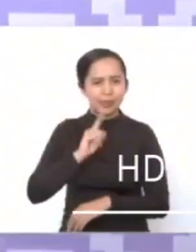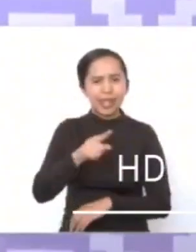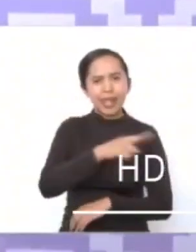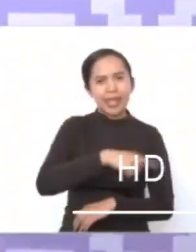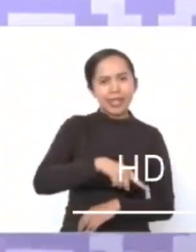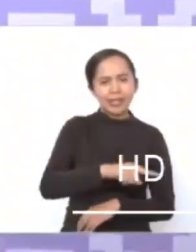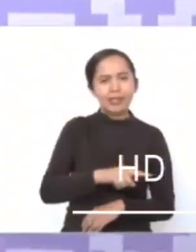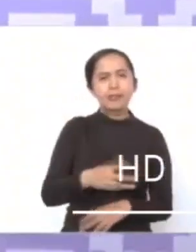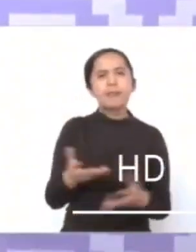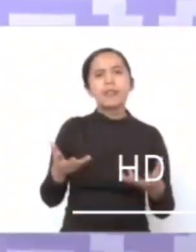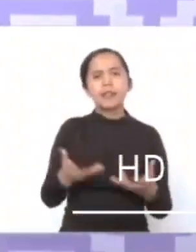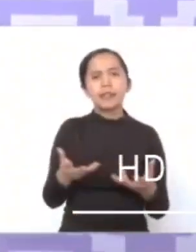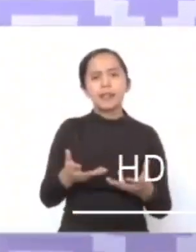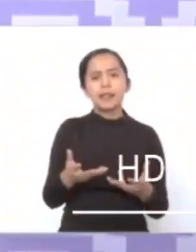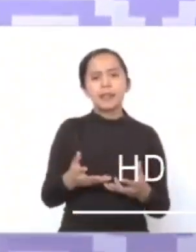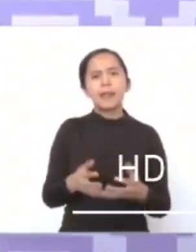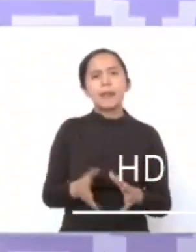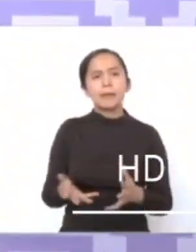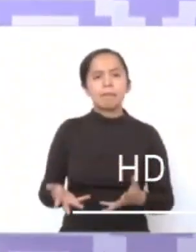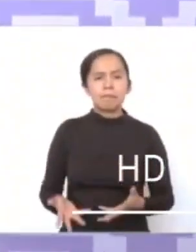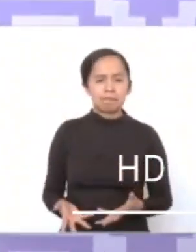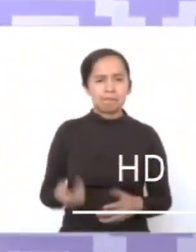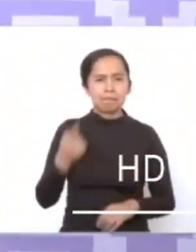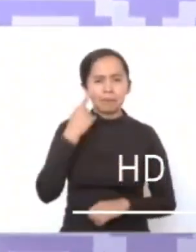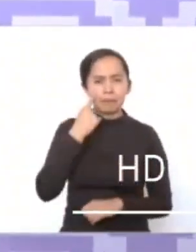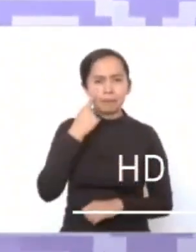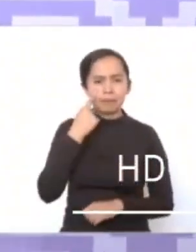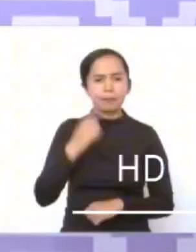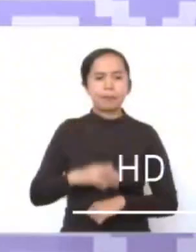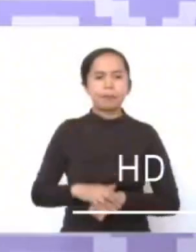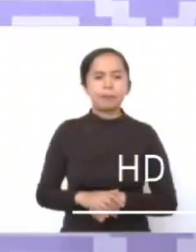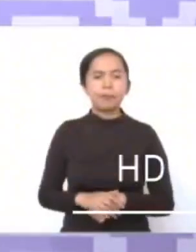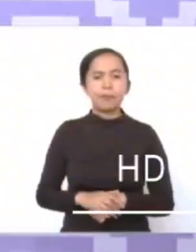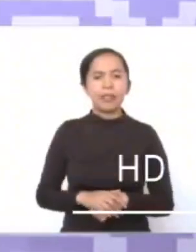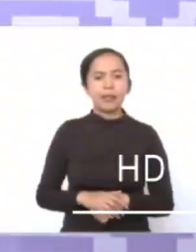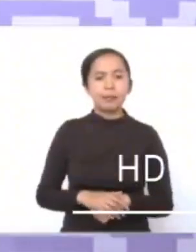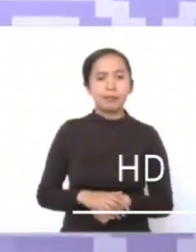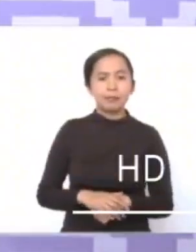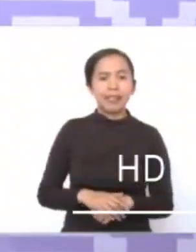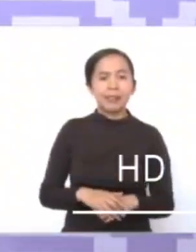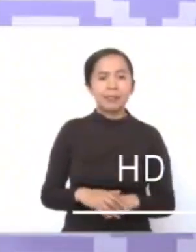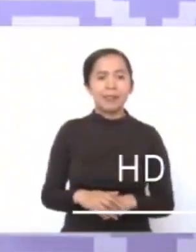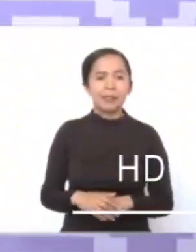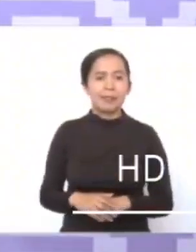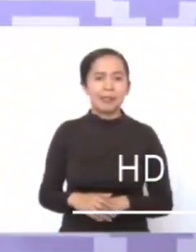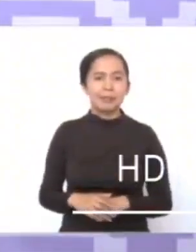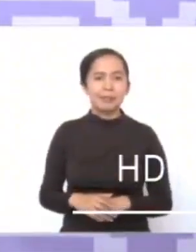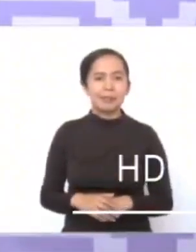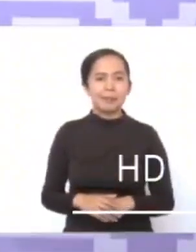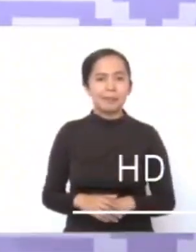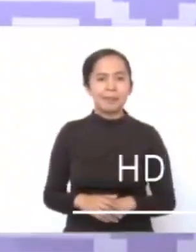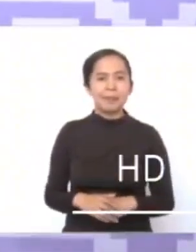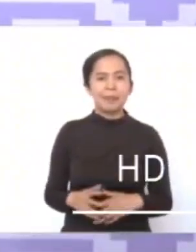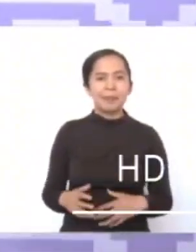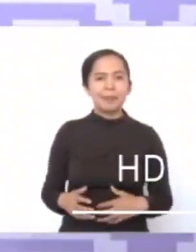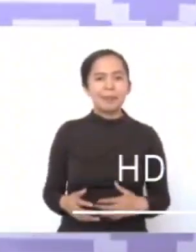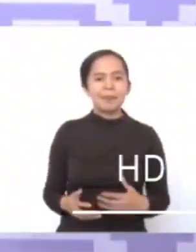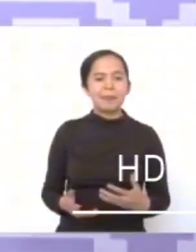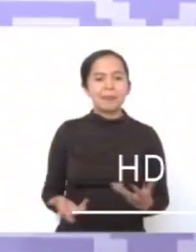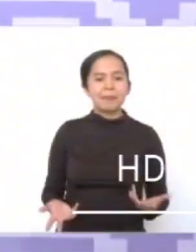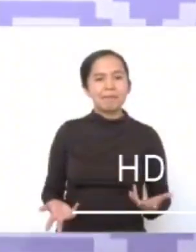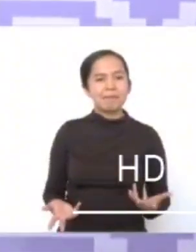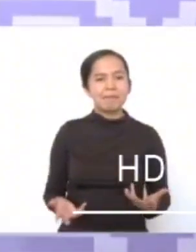a través de campañas de comunicación. Esta campaña de comunicación, a diferencia